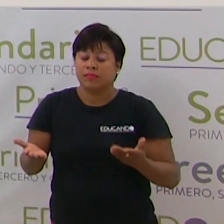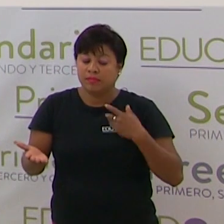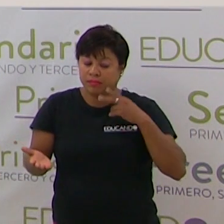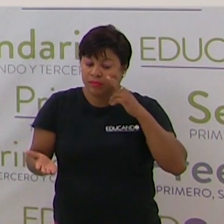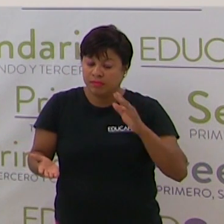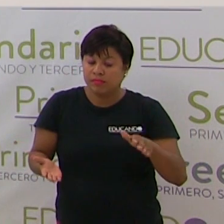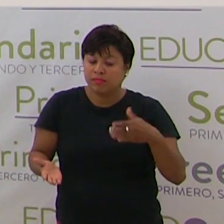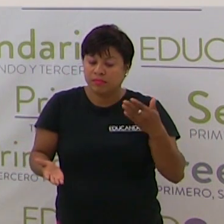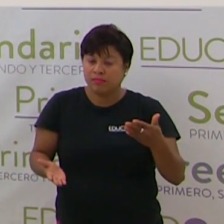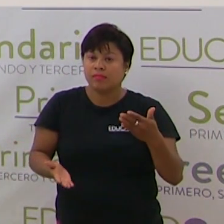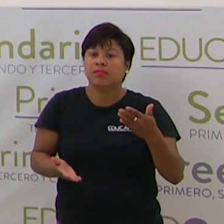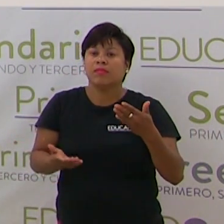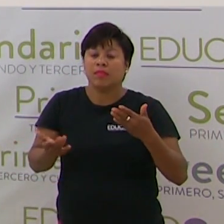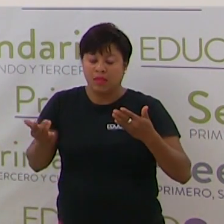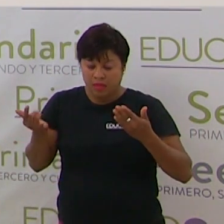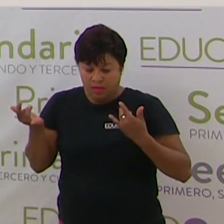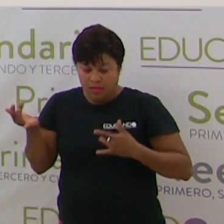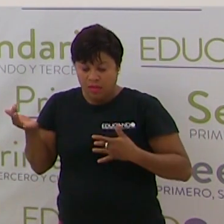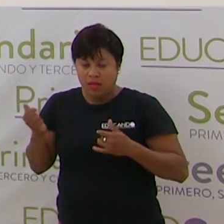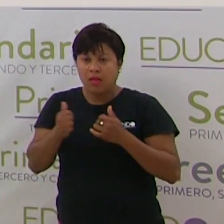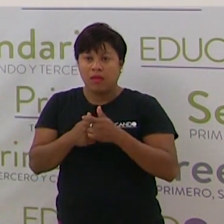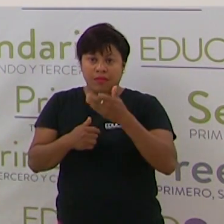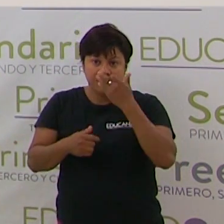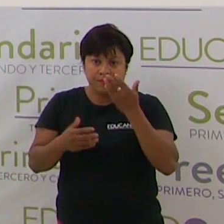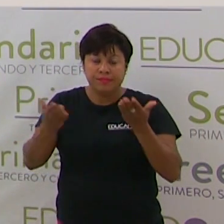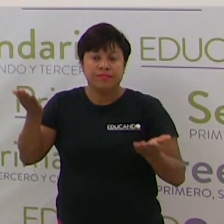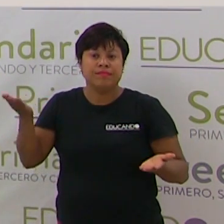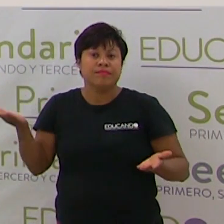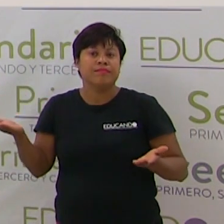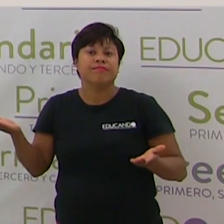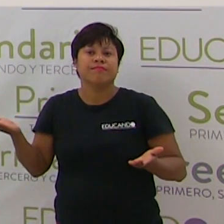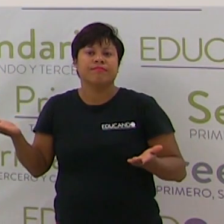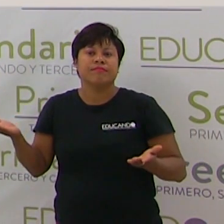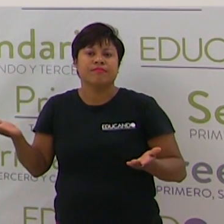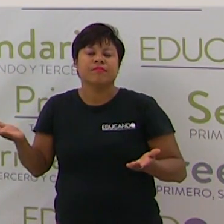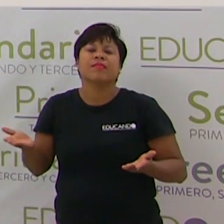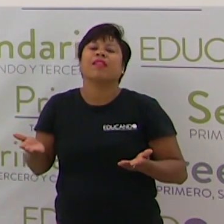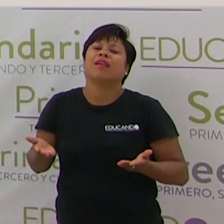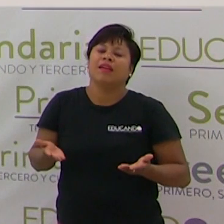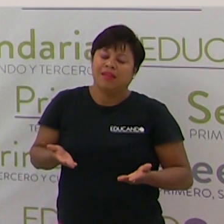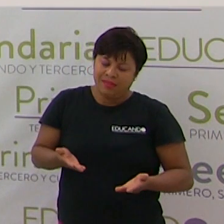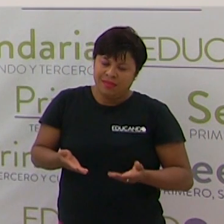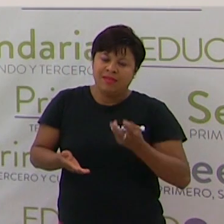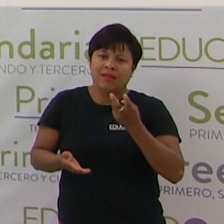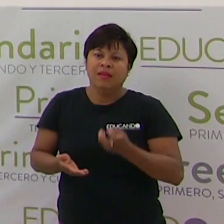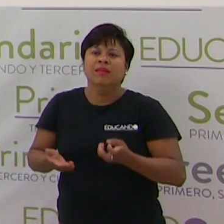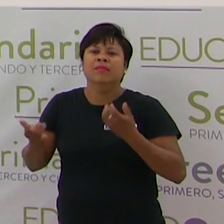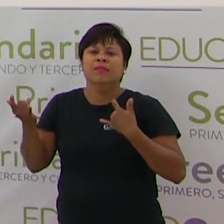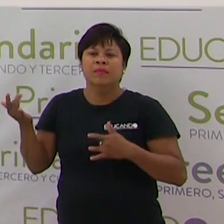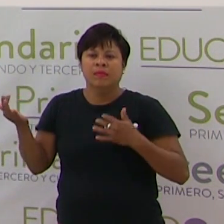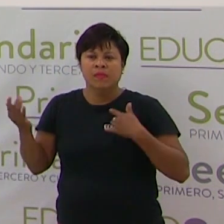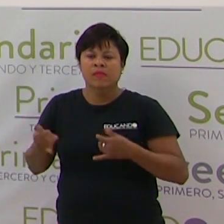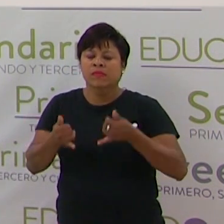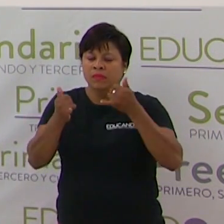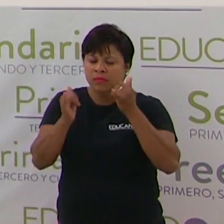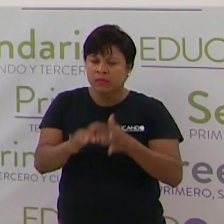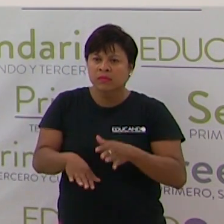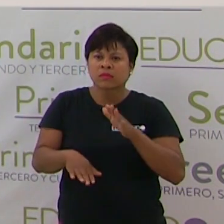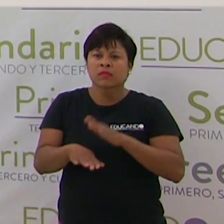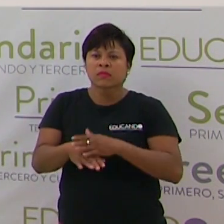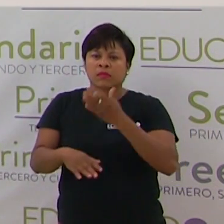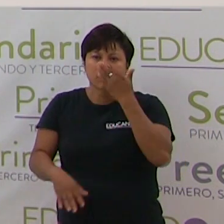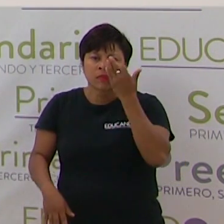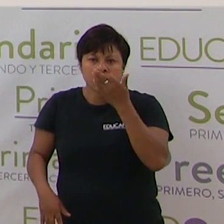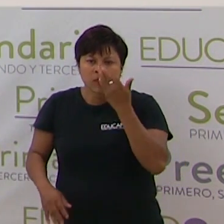la guitarra con la rosa, ¿qué pasa? Ah, pues entonces la guitarra pesa más que